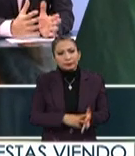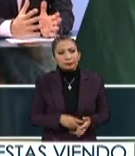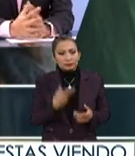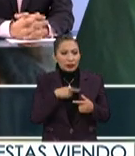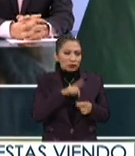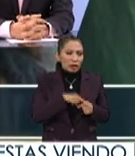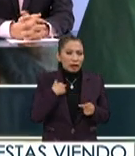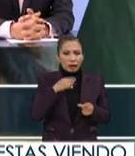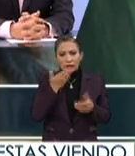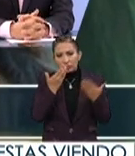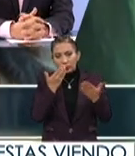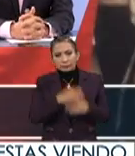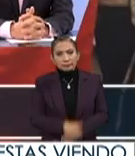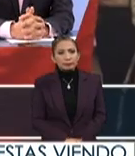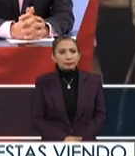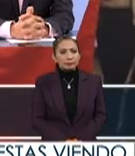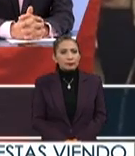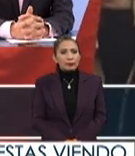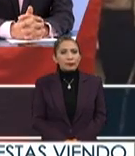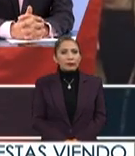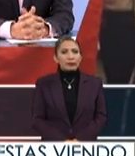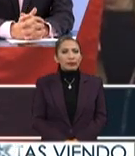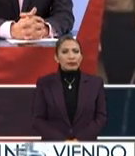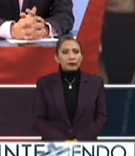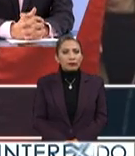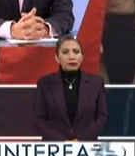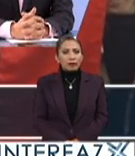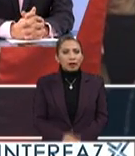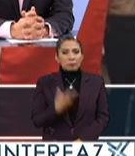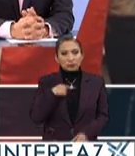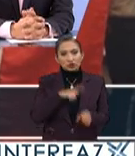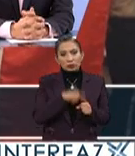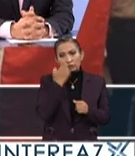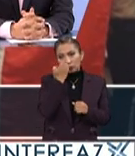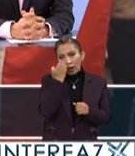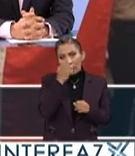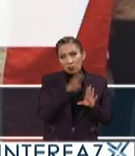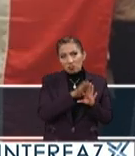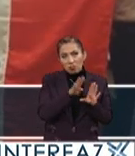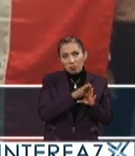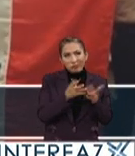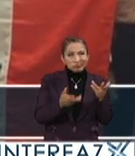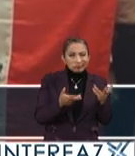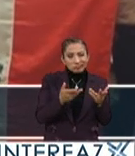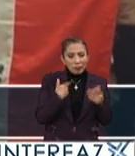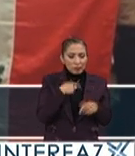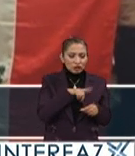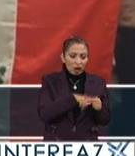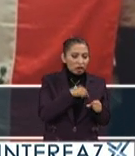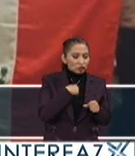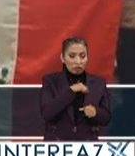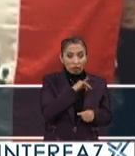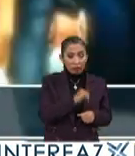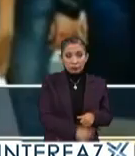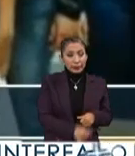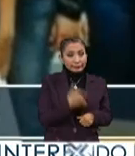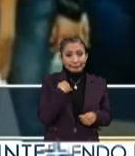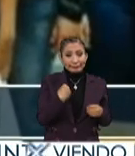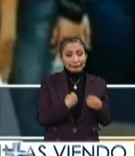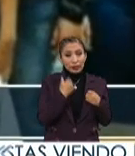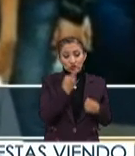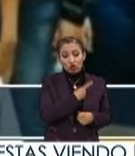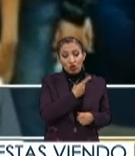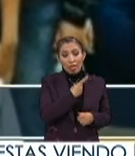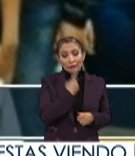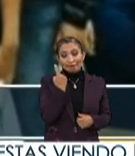tanto en lo personal como en lo académico, claro? Sí, era en lo personal y en lo académico, como dices, y pues en lo personal yo nunca había pues vivido